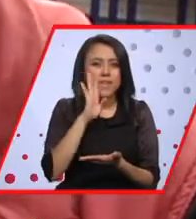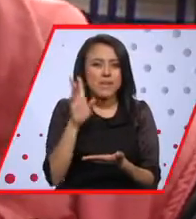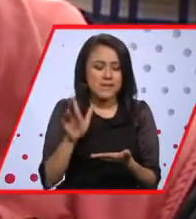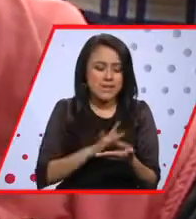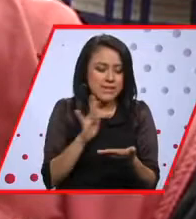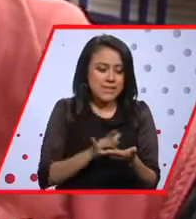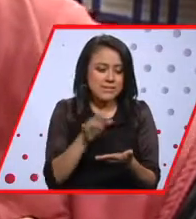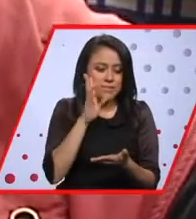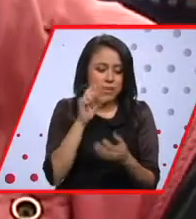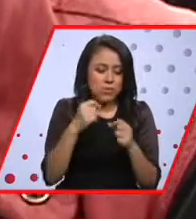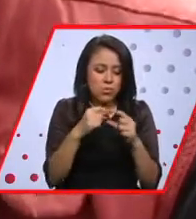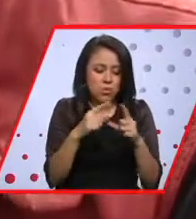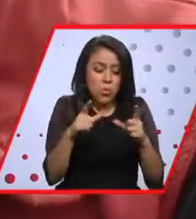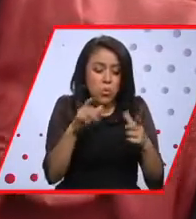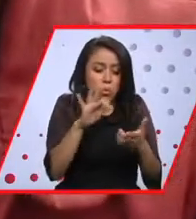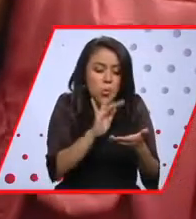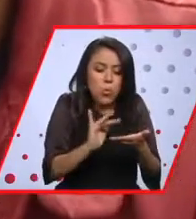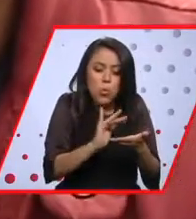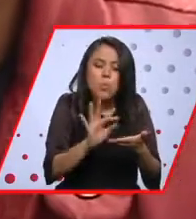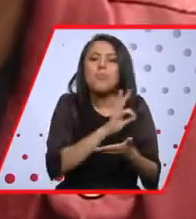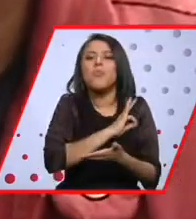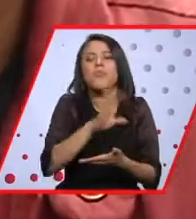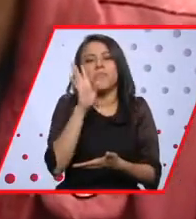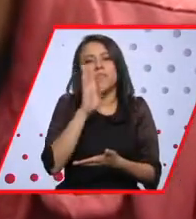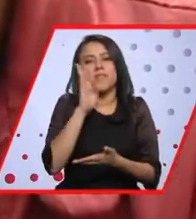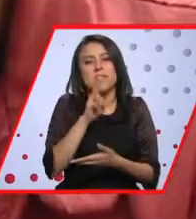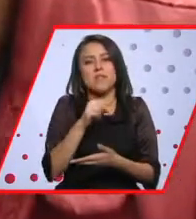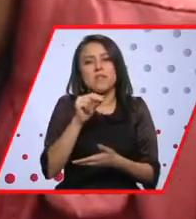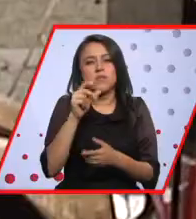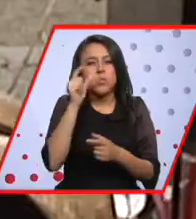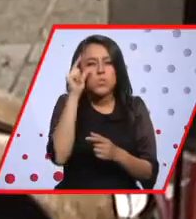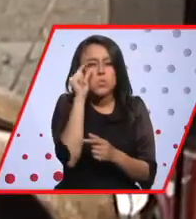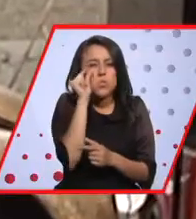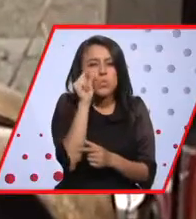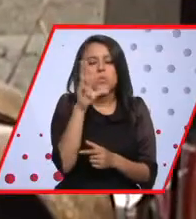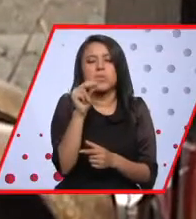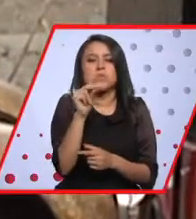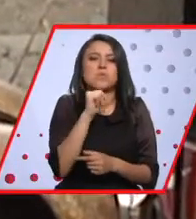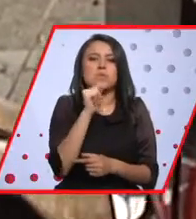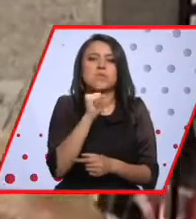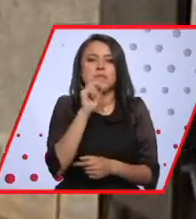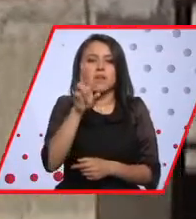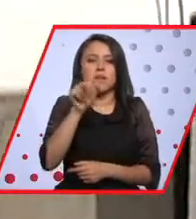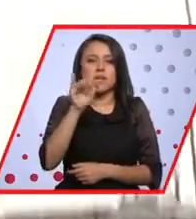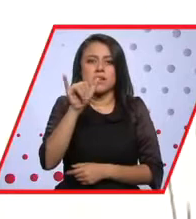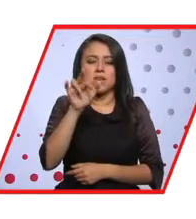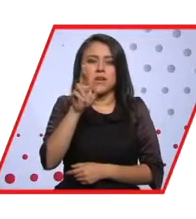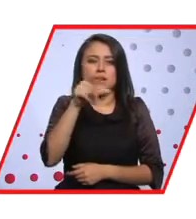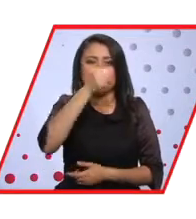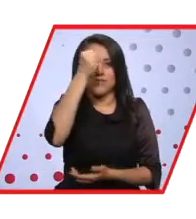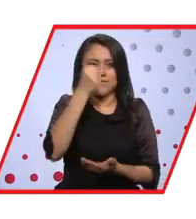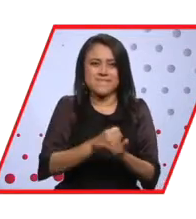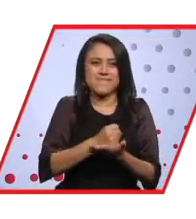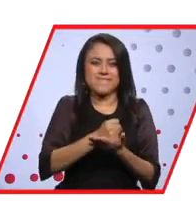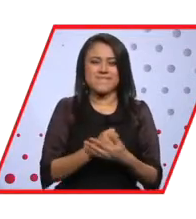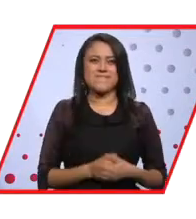poder ampliar la letra más grande y no voy a forzar tanto mi vista. Ricardo Solabac, a quien corresponda.